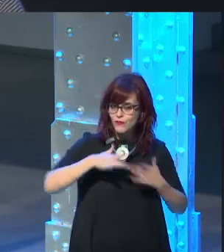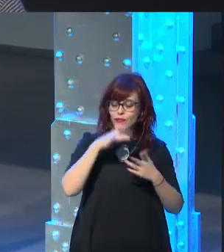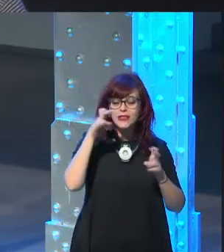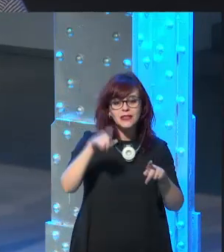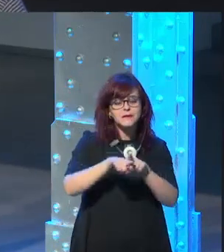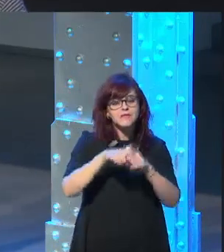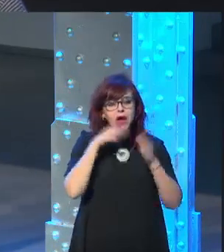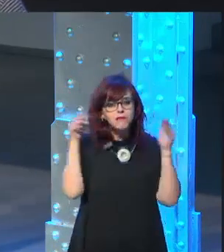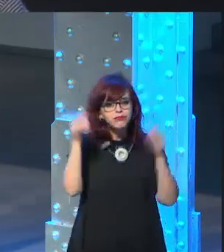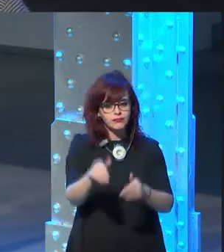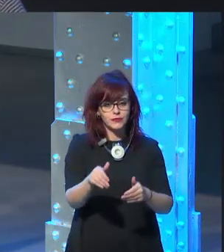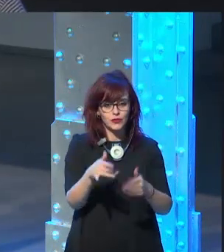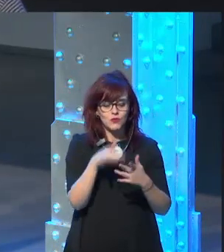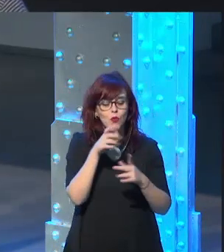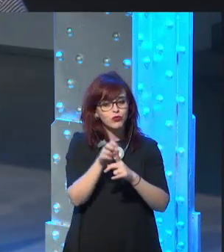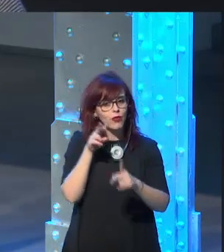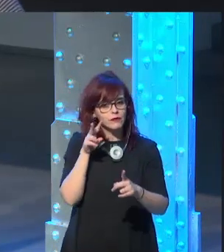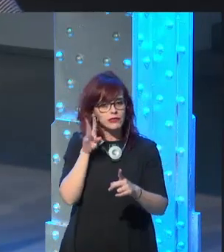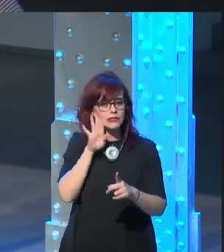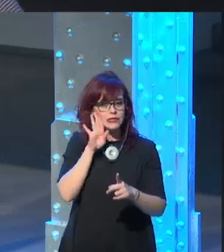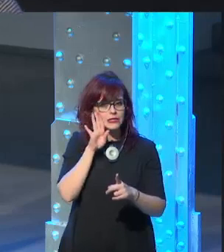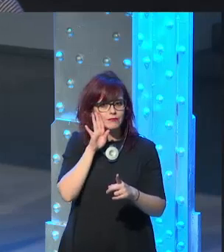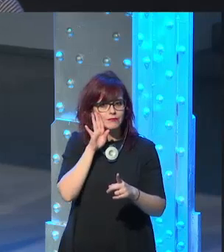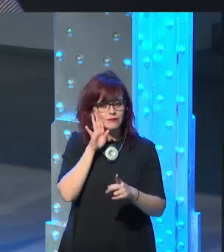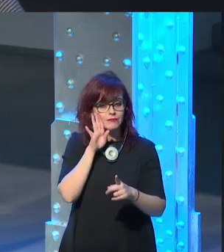esta cuestión con un enfoque